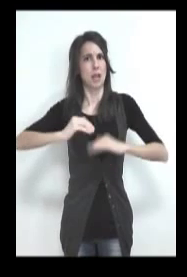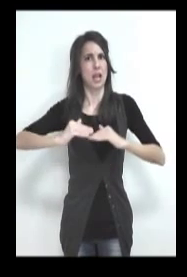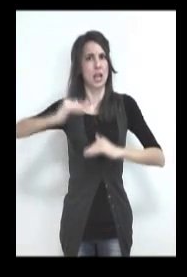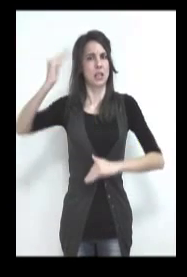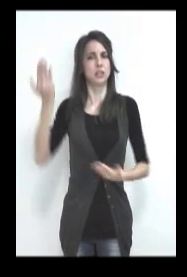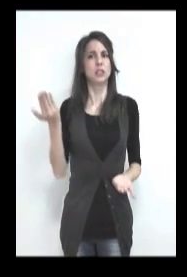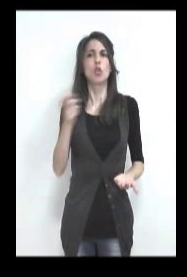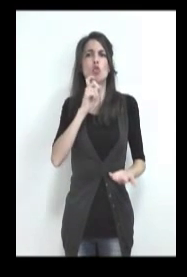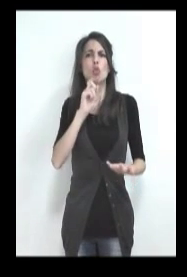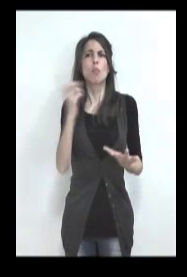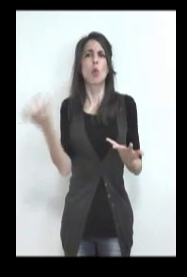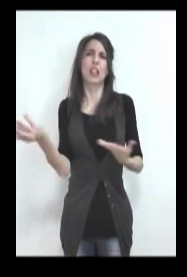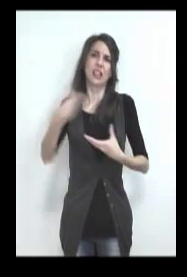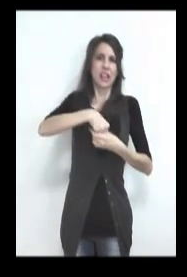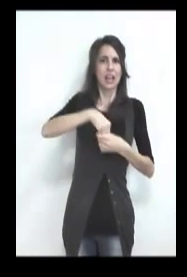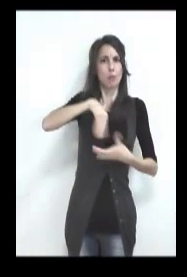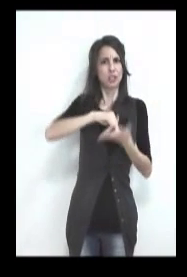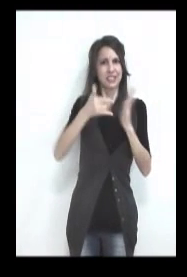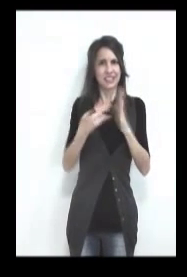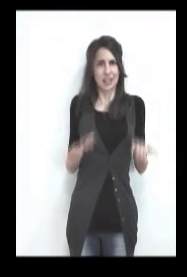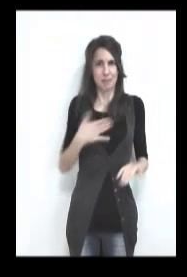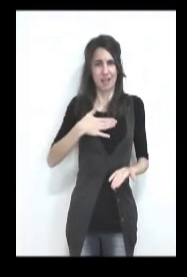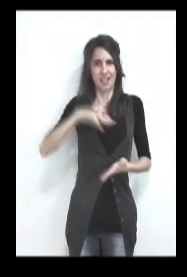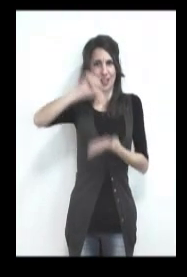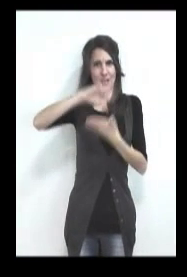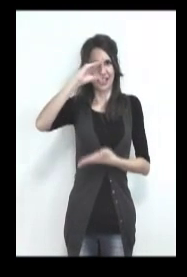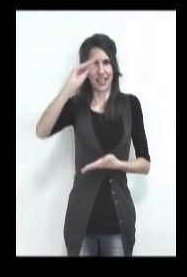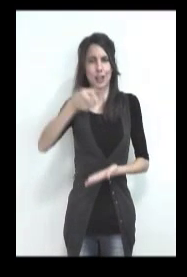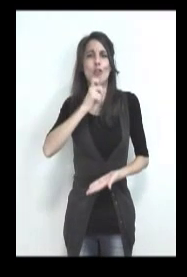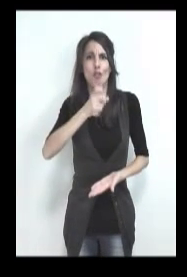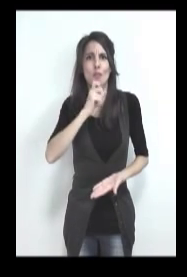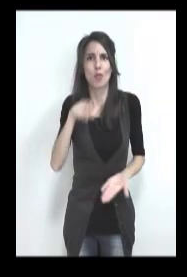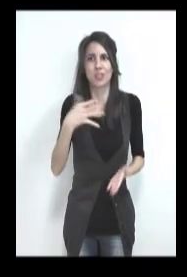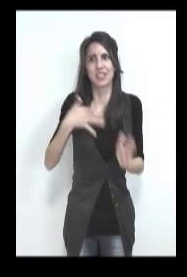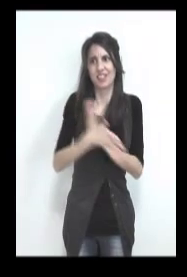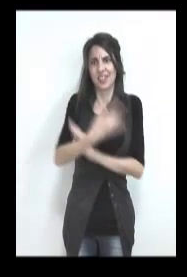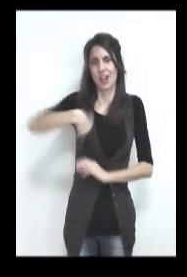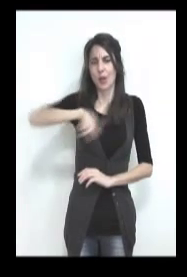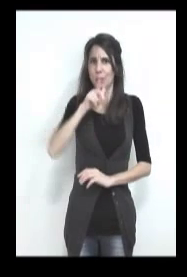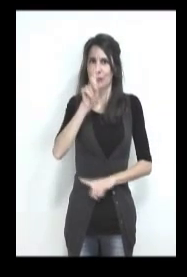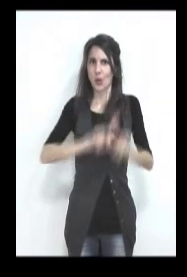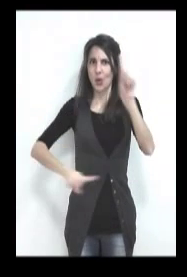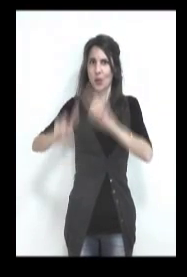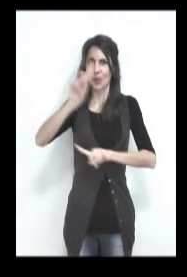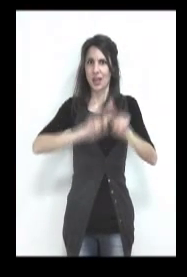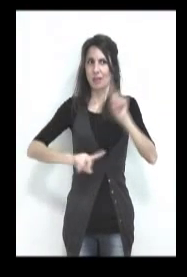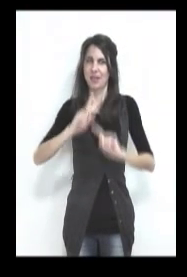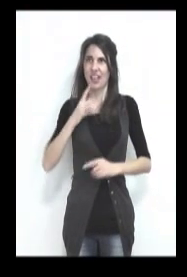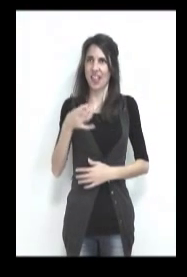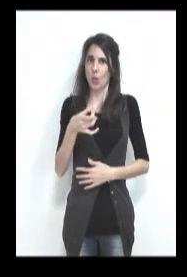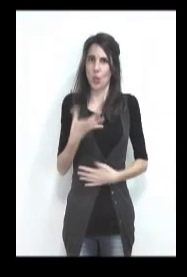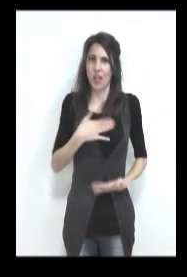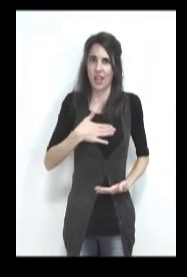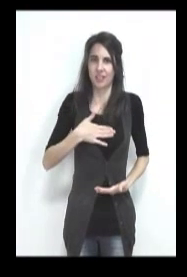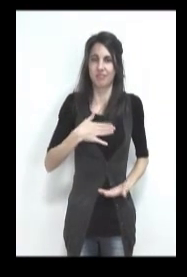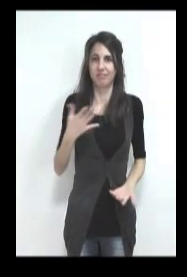Esto cómo lo integramos, ¿no? en el sistema. Esto es una deuda, ¿no? que tenemos, y aparte que por nosotros mismos, que podemos estar